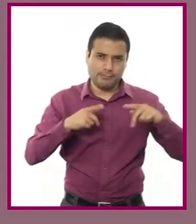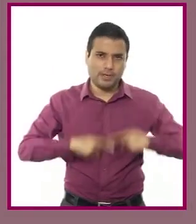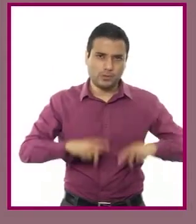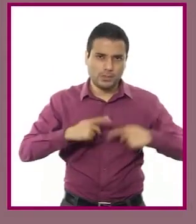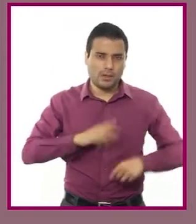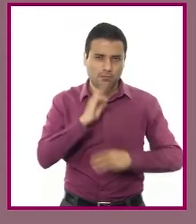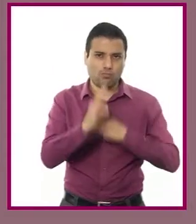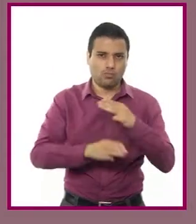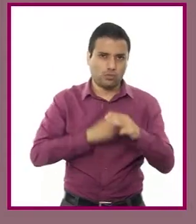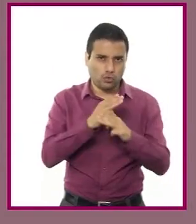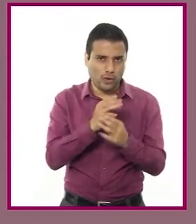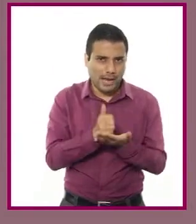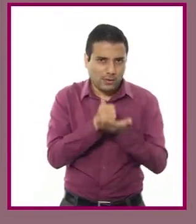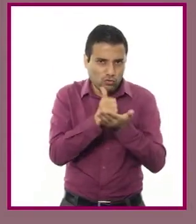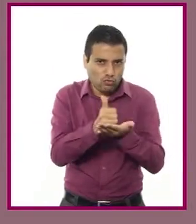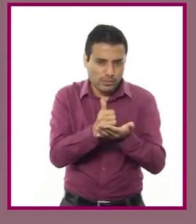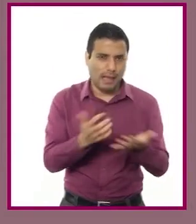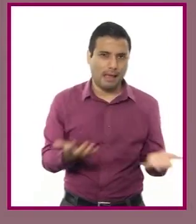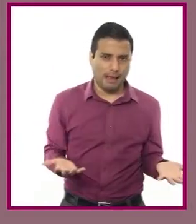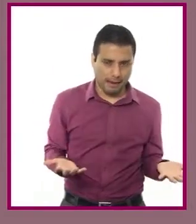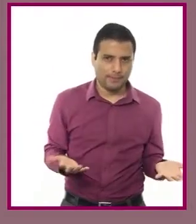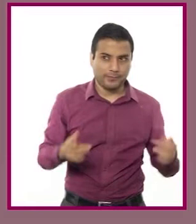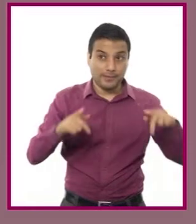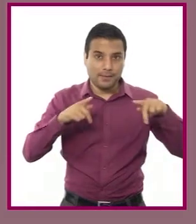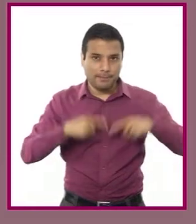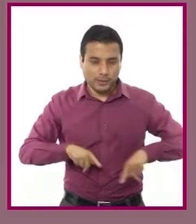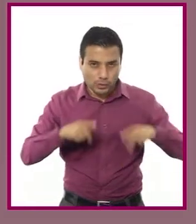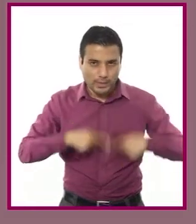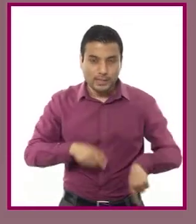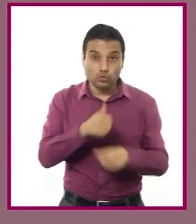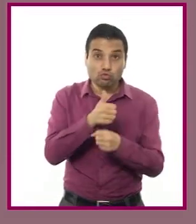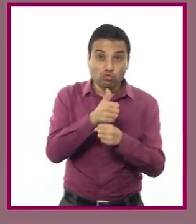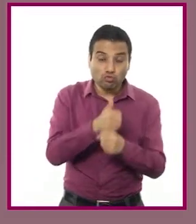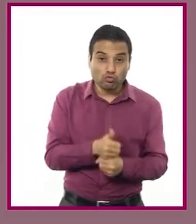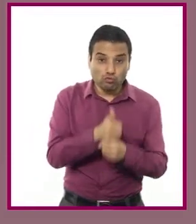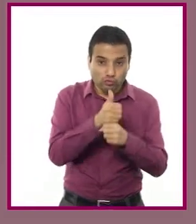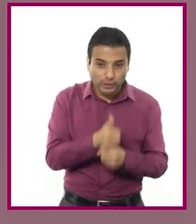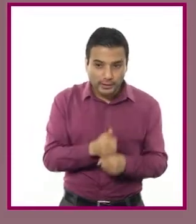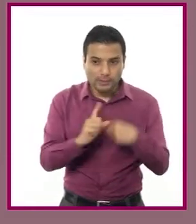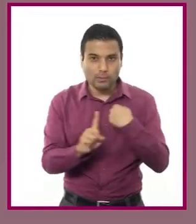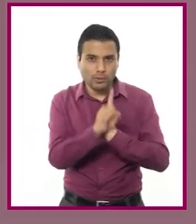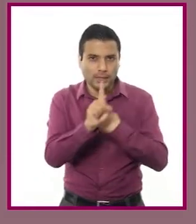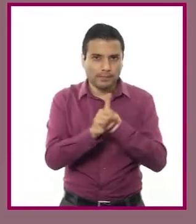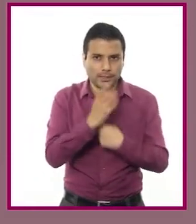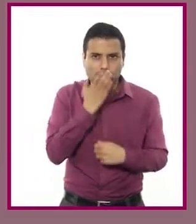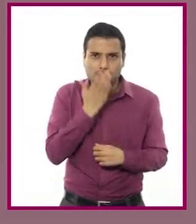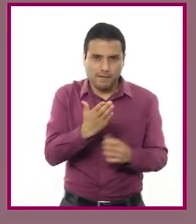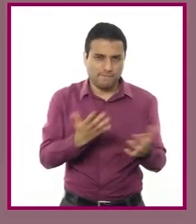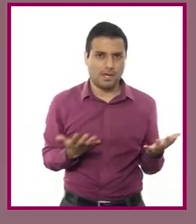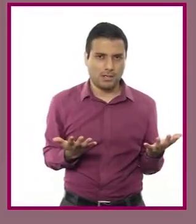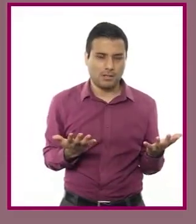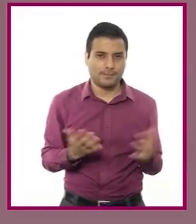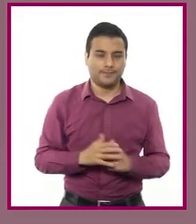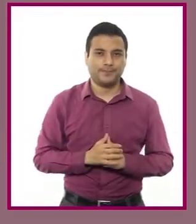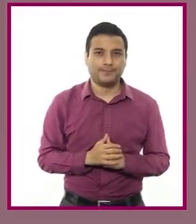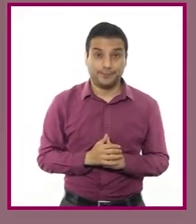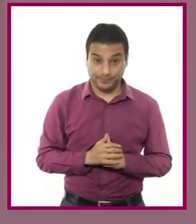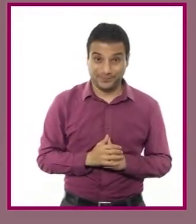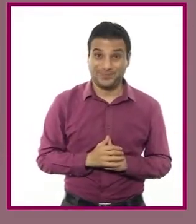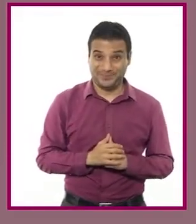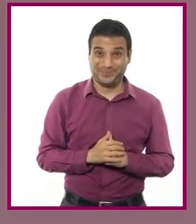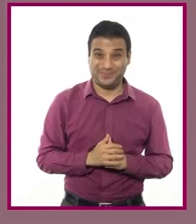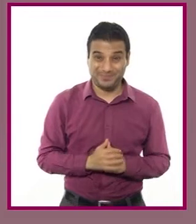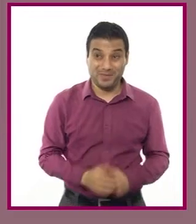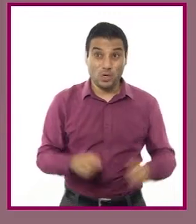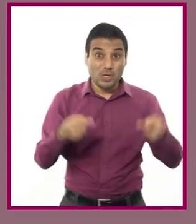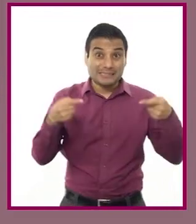mundial, y ello justificaba los sufrimientos e injusticias que se produjeron durante la Guerra Fría. Sin embargo, el enfrentamiento